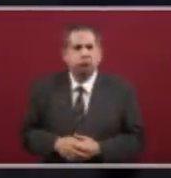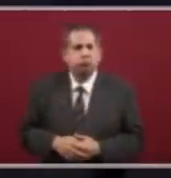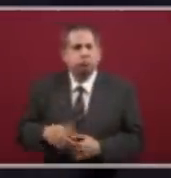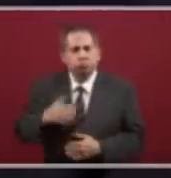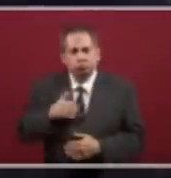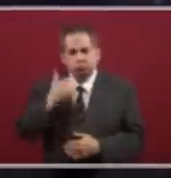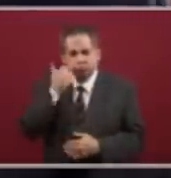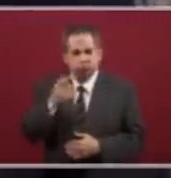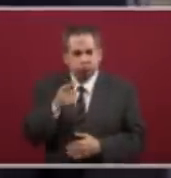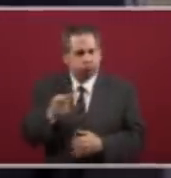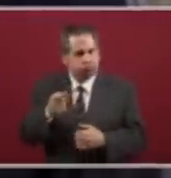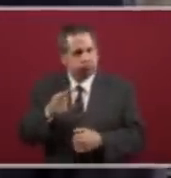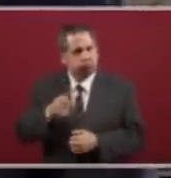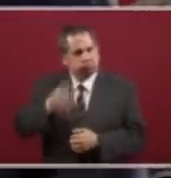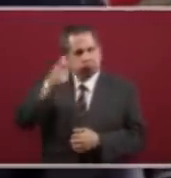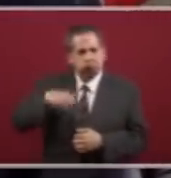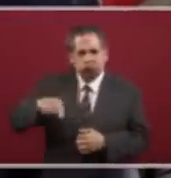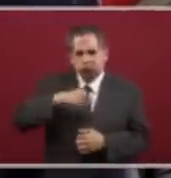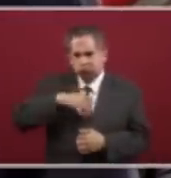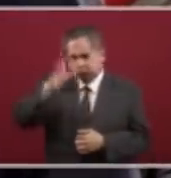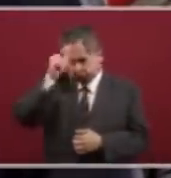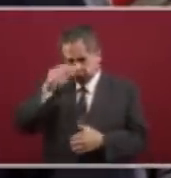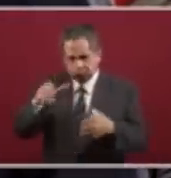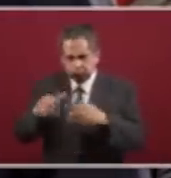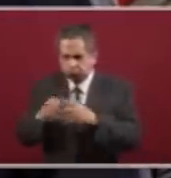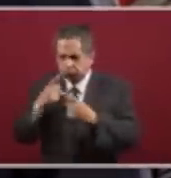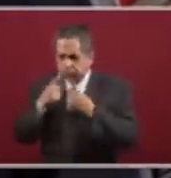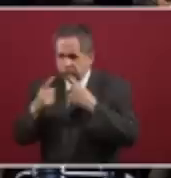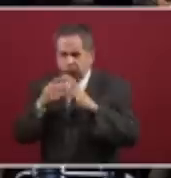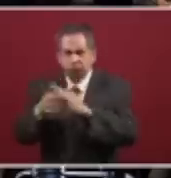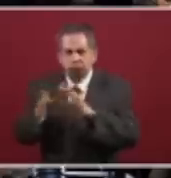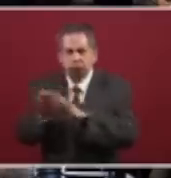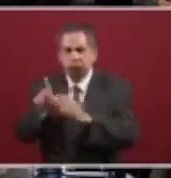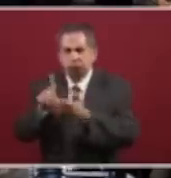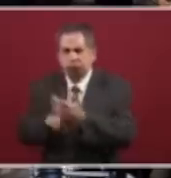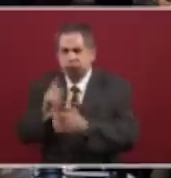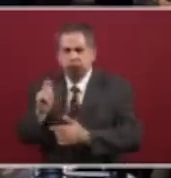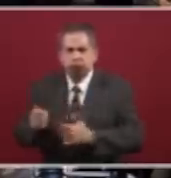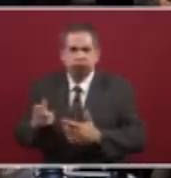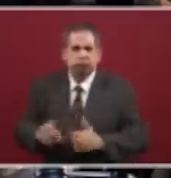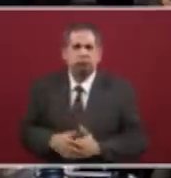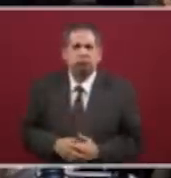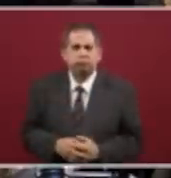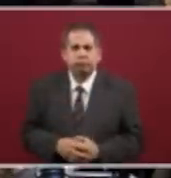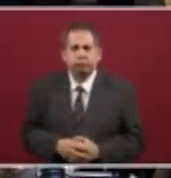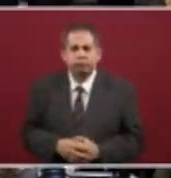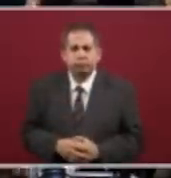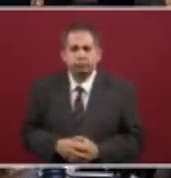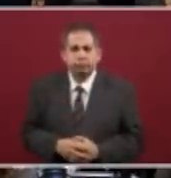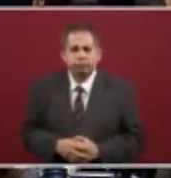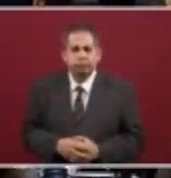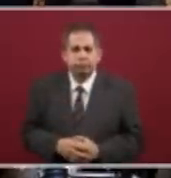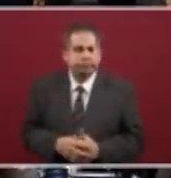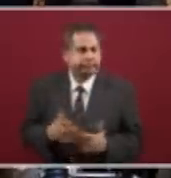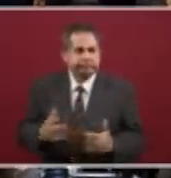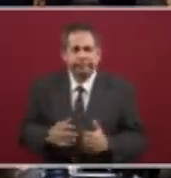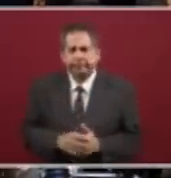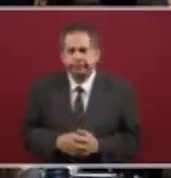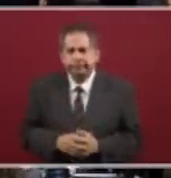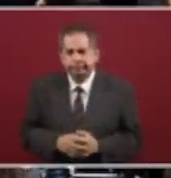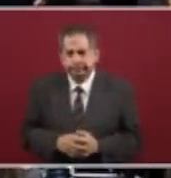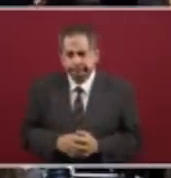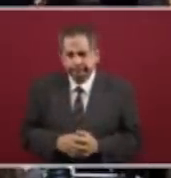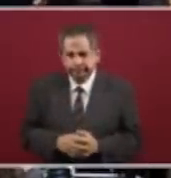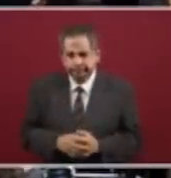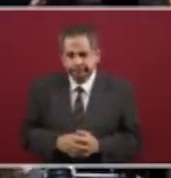se pongan de acuerdo que se está buscando que haya puede ser